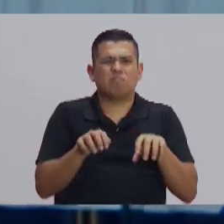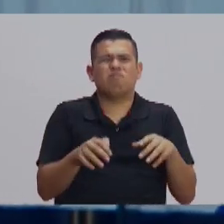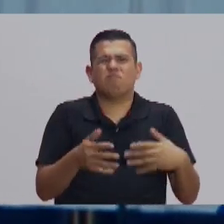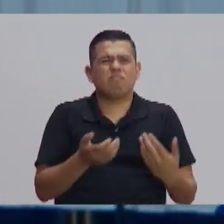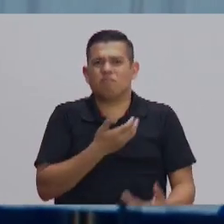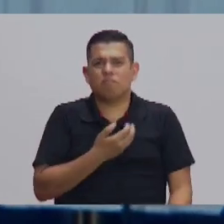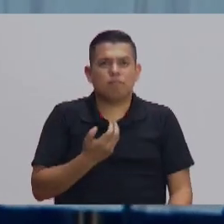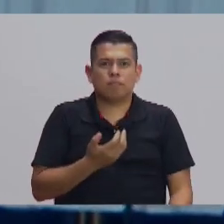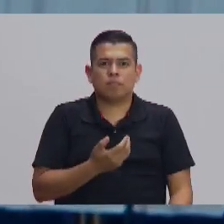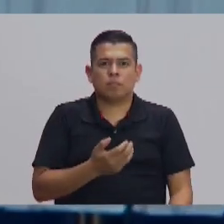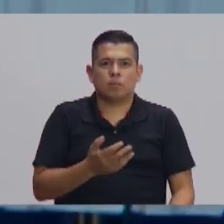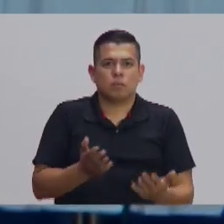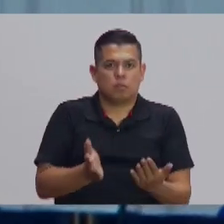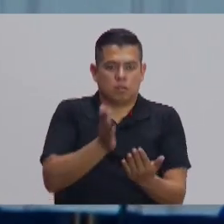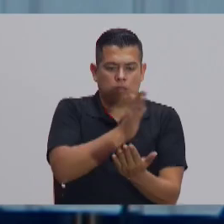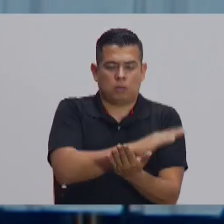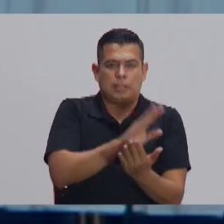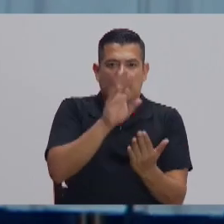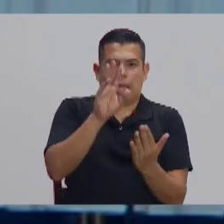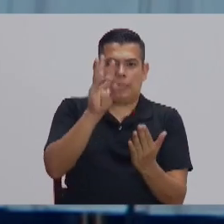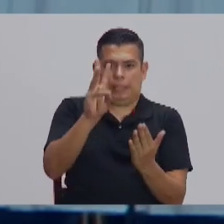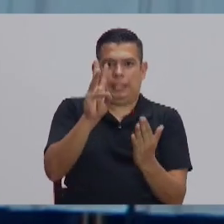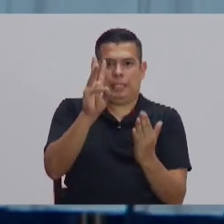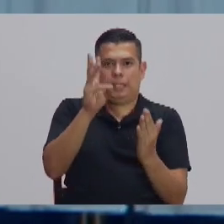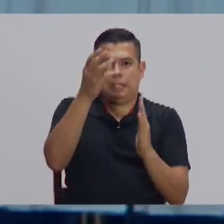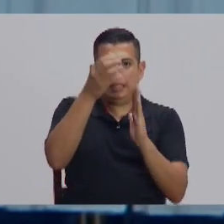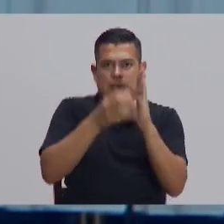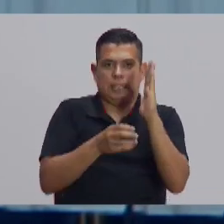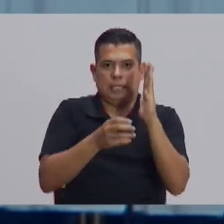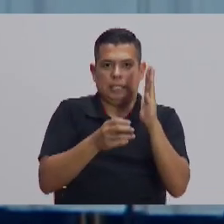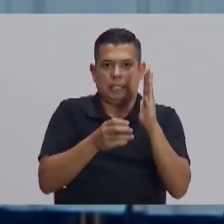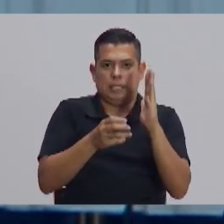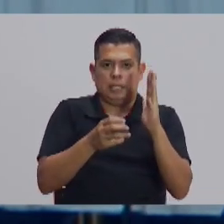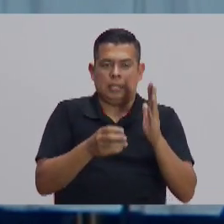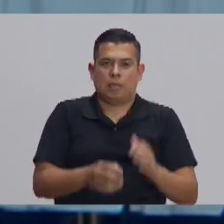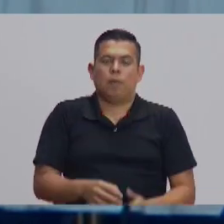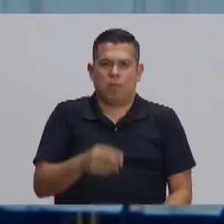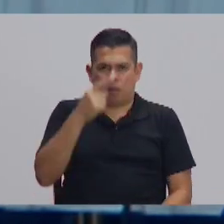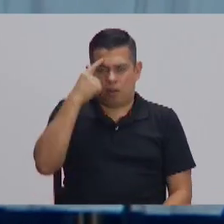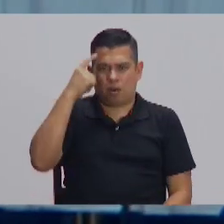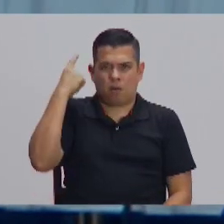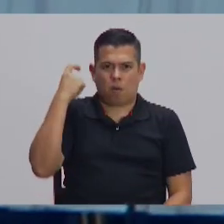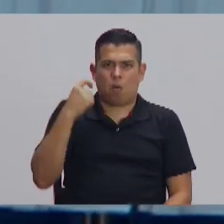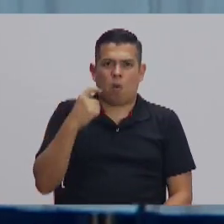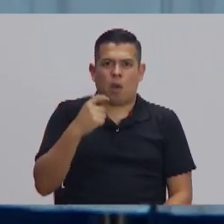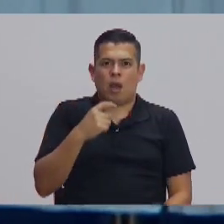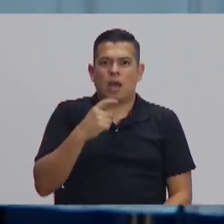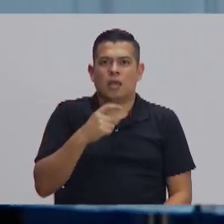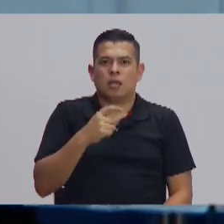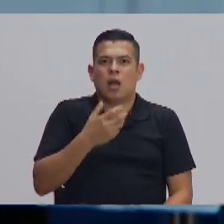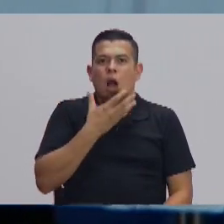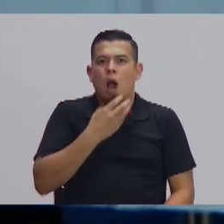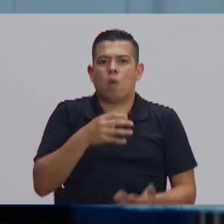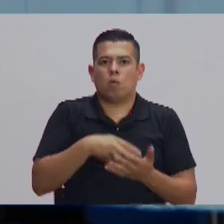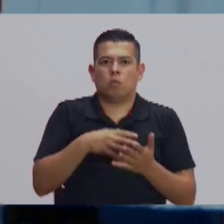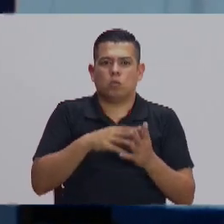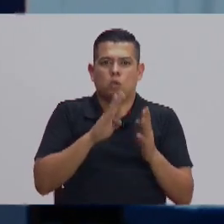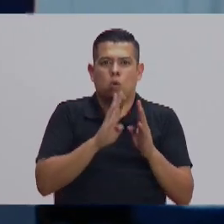porque si pasamos al 6 en la toma de jericó se acuerda los israelitas le dieron